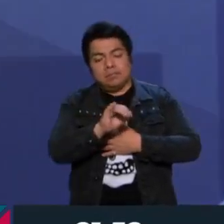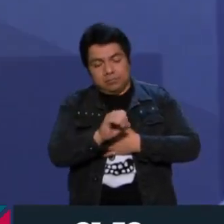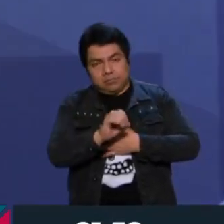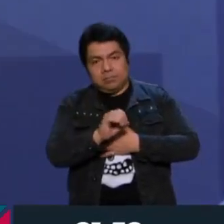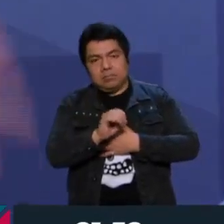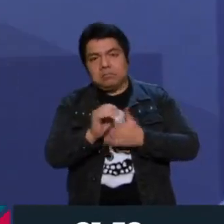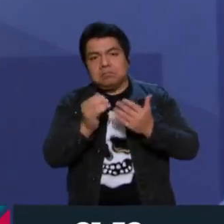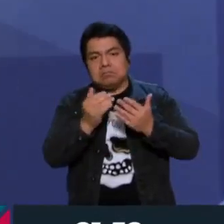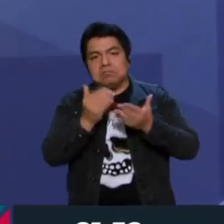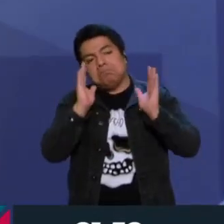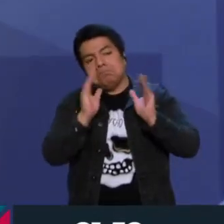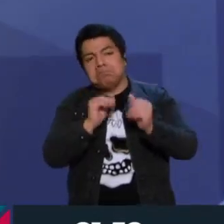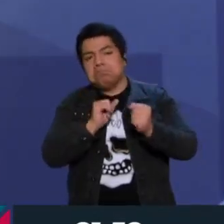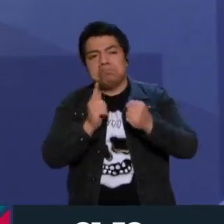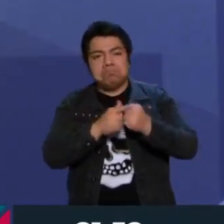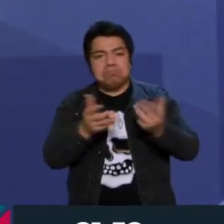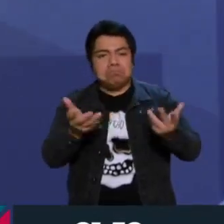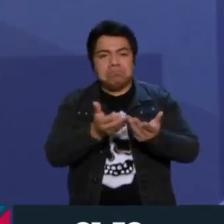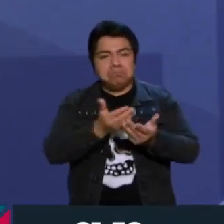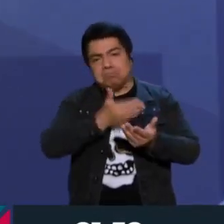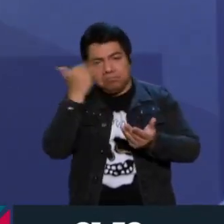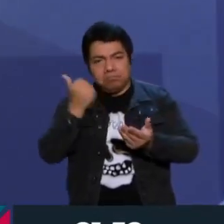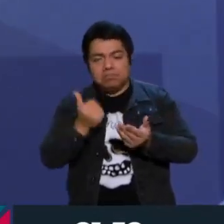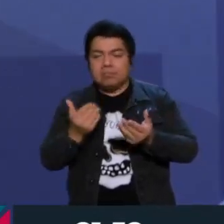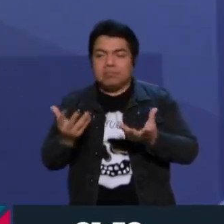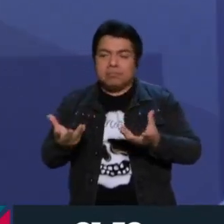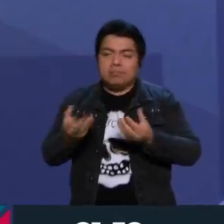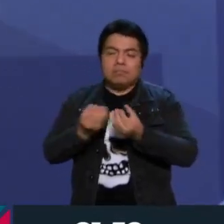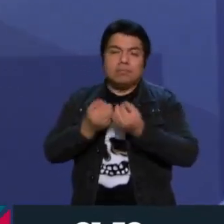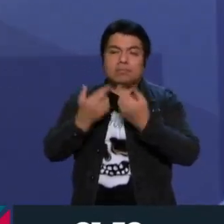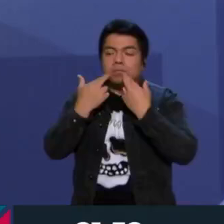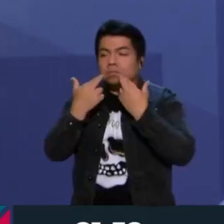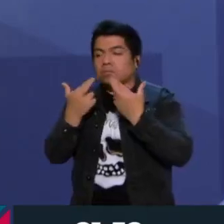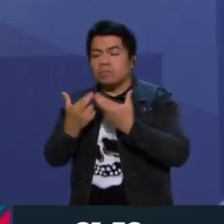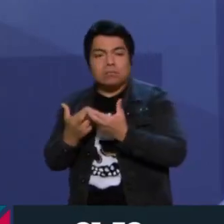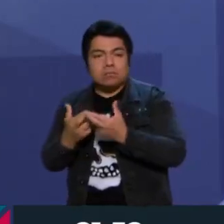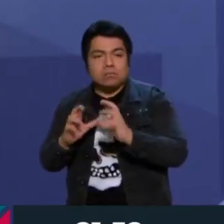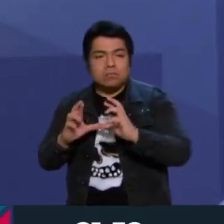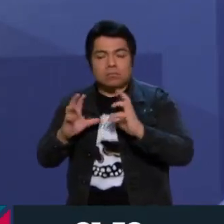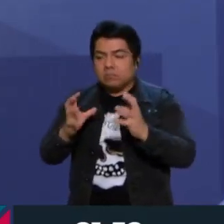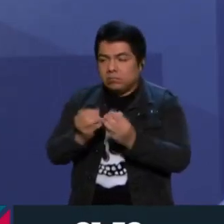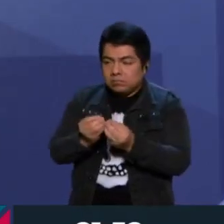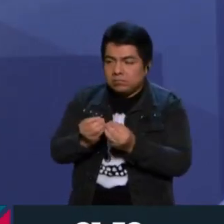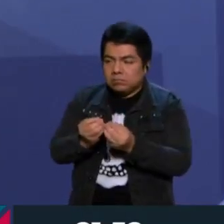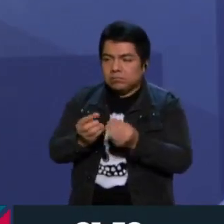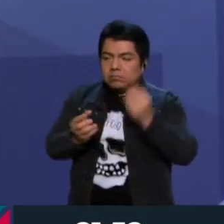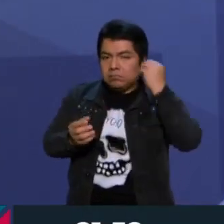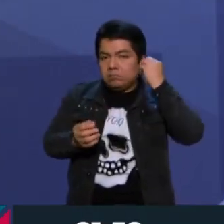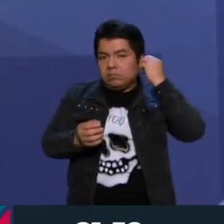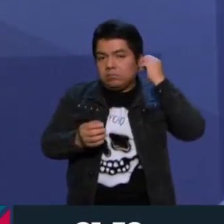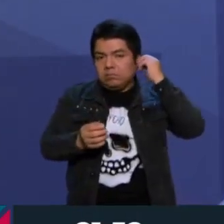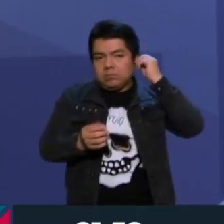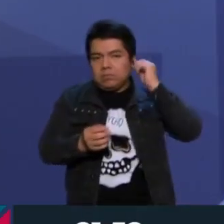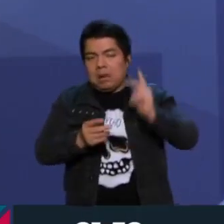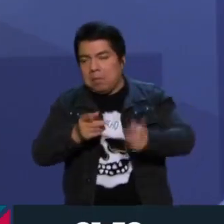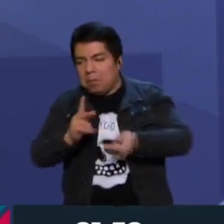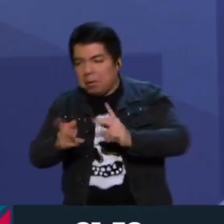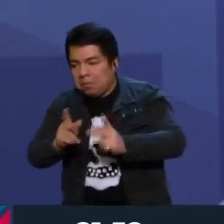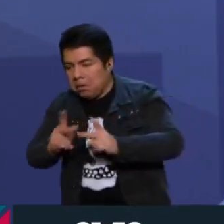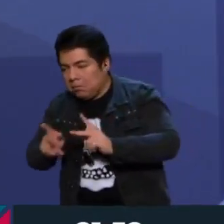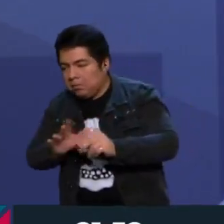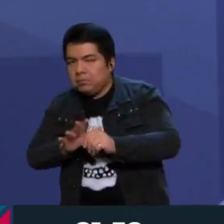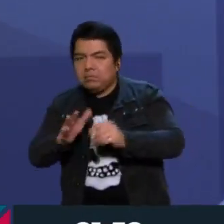No sabíamos qué. Entonces, bueno, fuimos, nos reunimos y por ahí salió pues platicando, ¿no? Qué